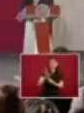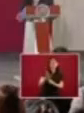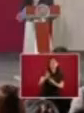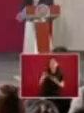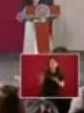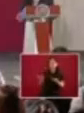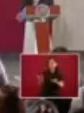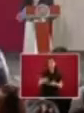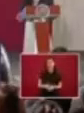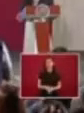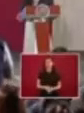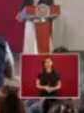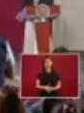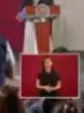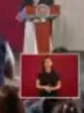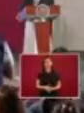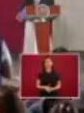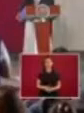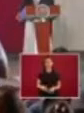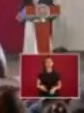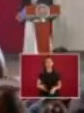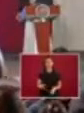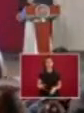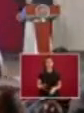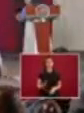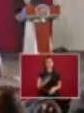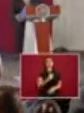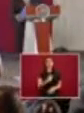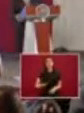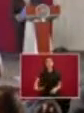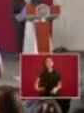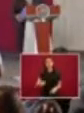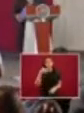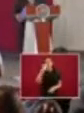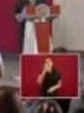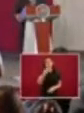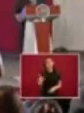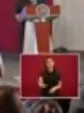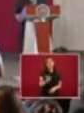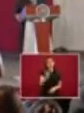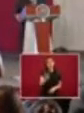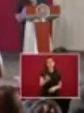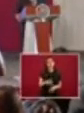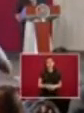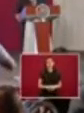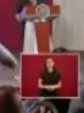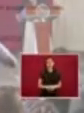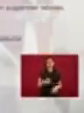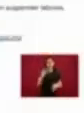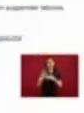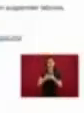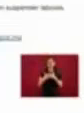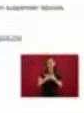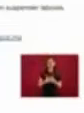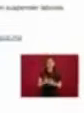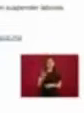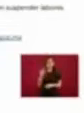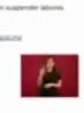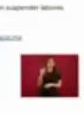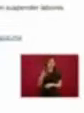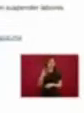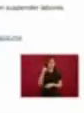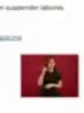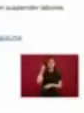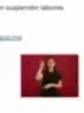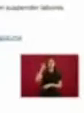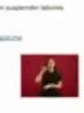tú decías, nos alineamos con Estados Unidos. En Estados Unidos incluso se dice el pico va a ser diferente, depende de la zona. Hablan, por ejemplo, el